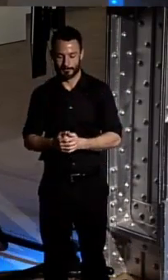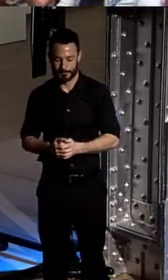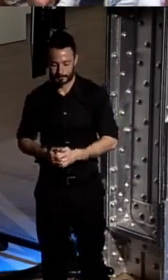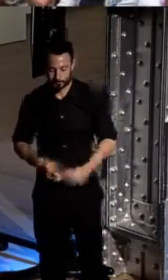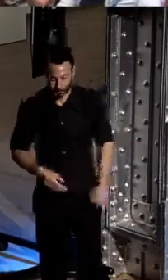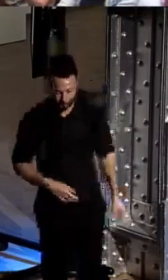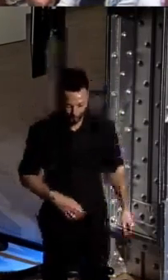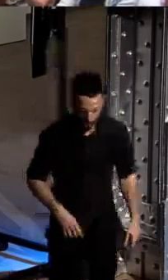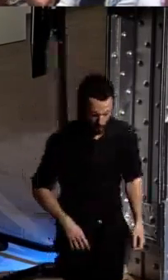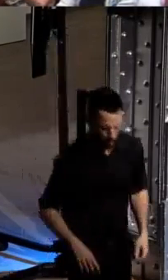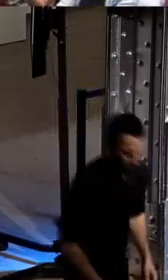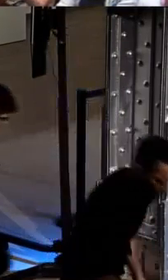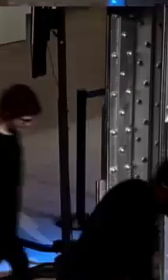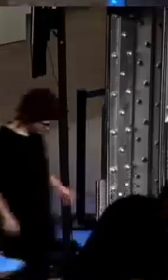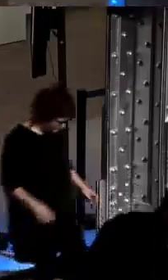Gracias.